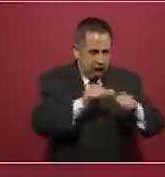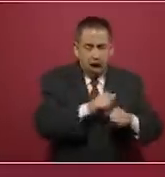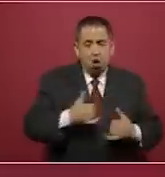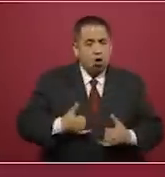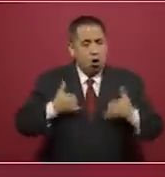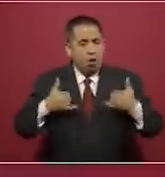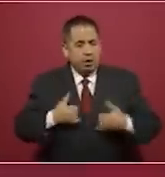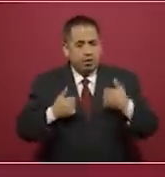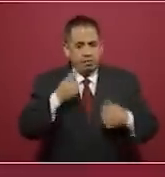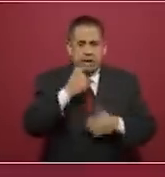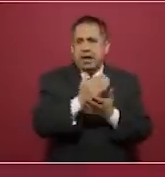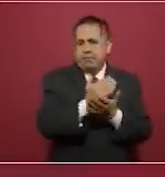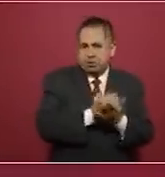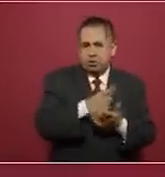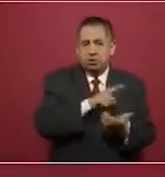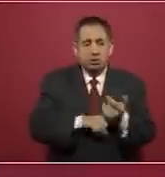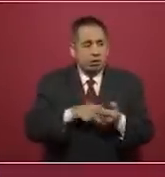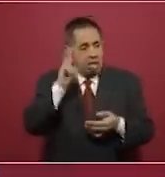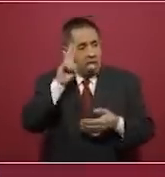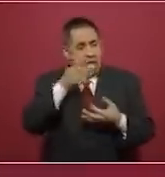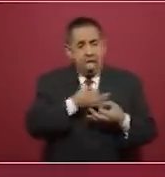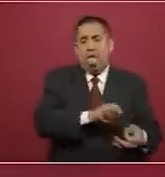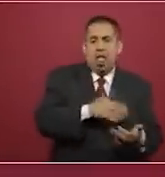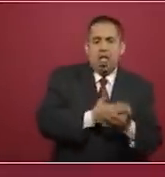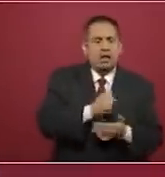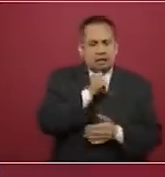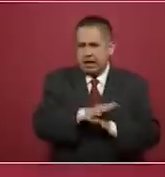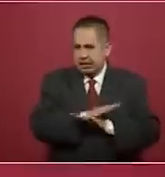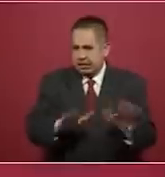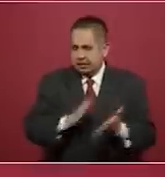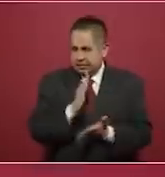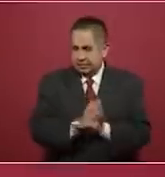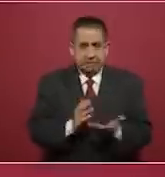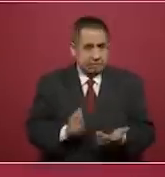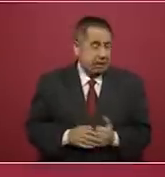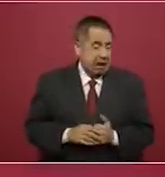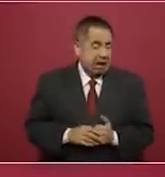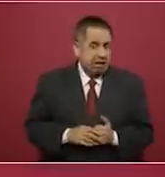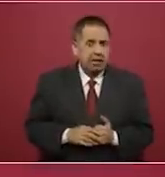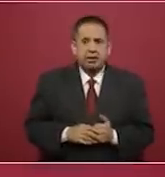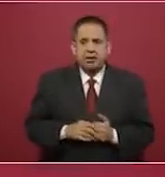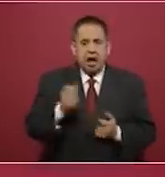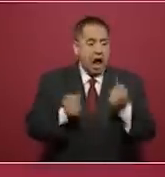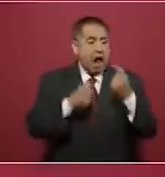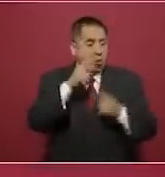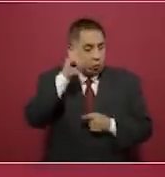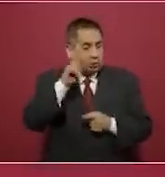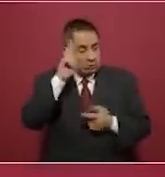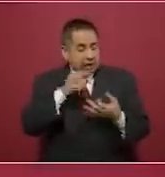para prevenir la adicción y los que ya tienen alguna adicción